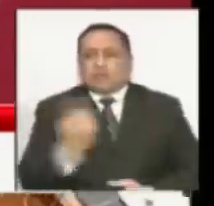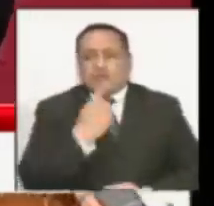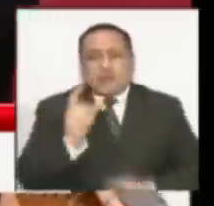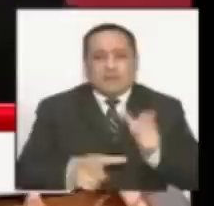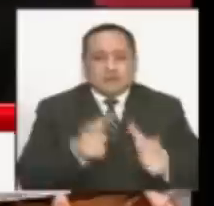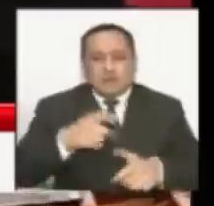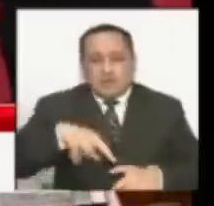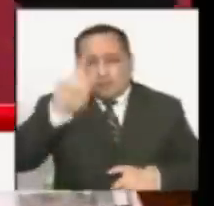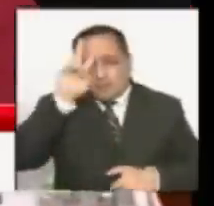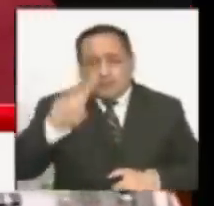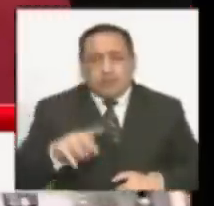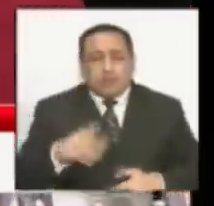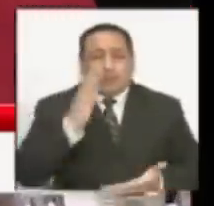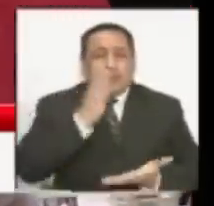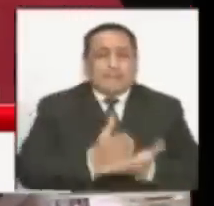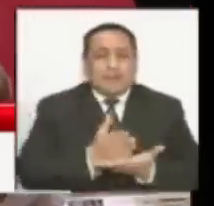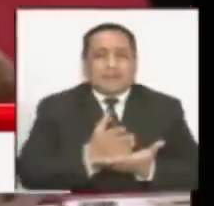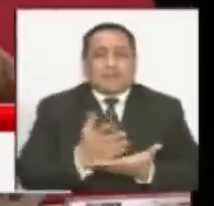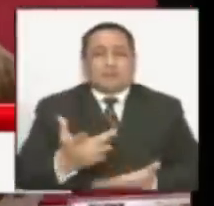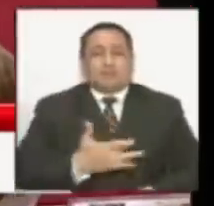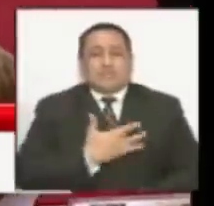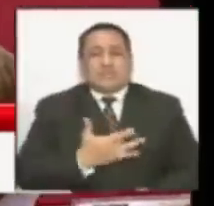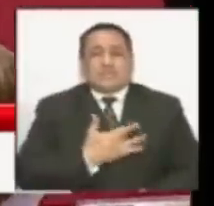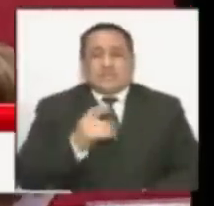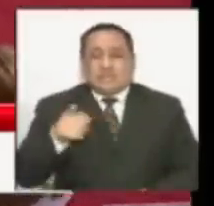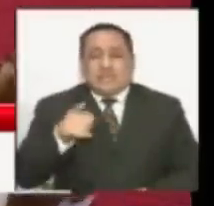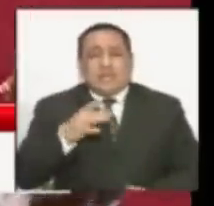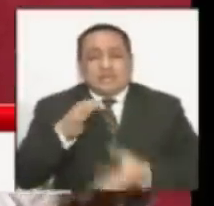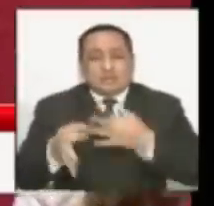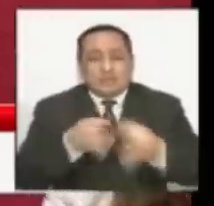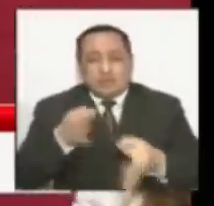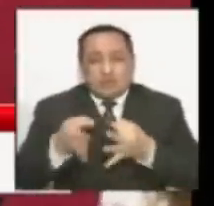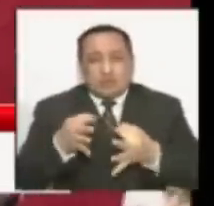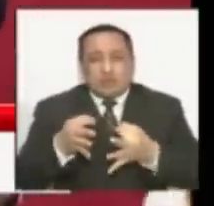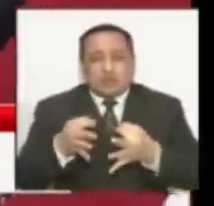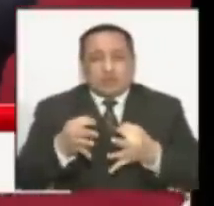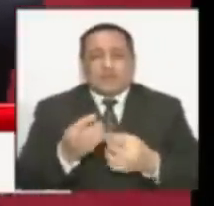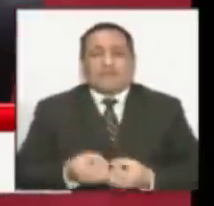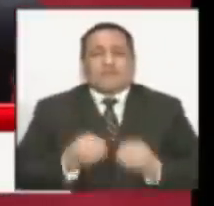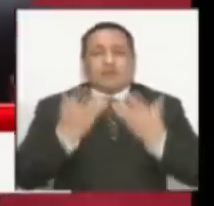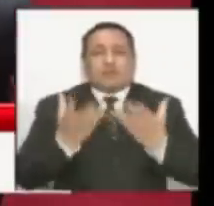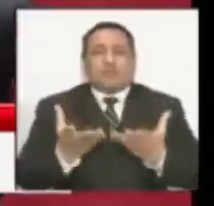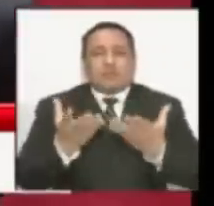de manera vacante. Entonces el señor Francisco Sagasti debe asumir la presidencia.